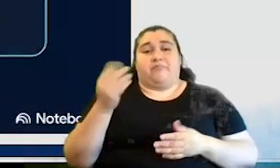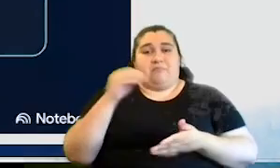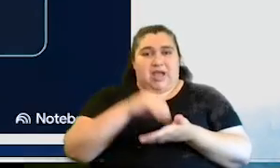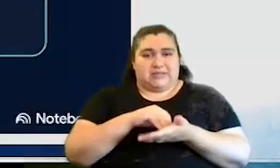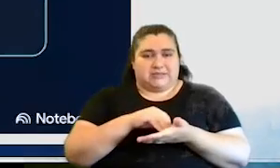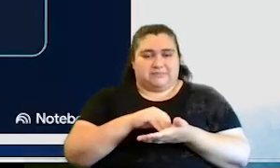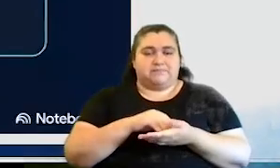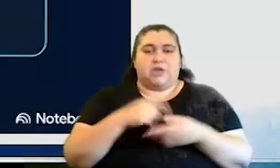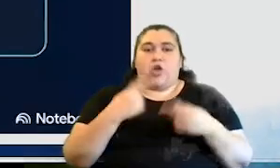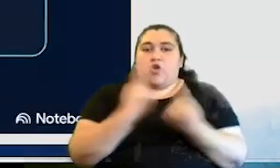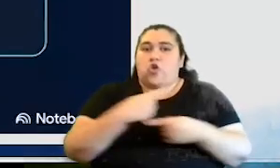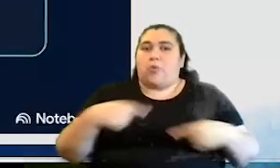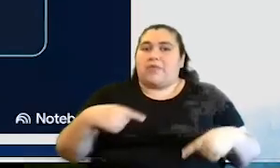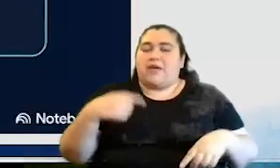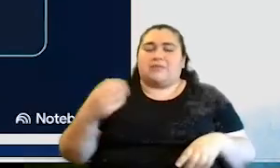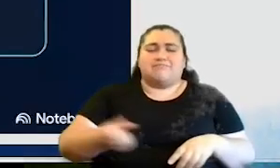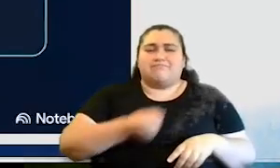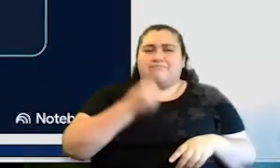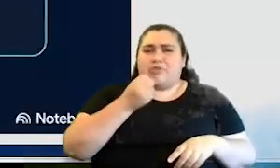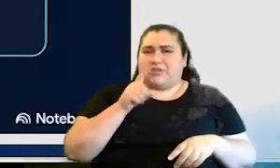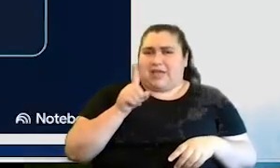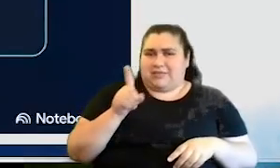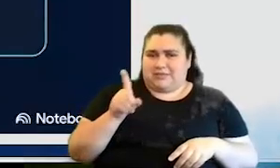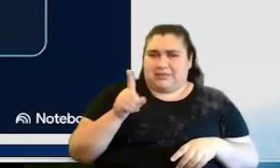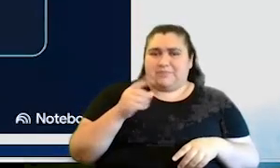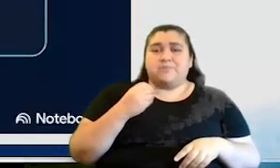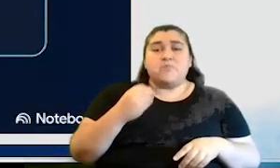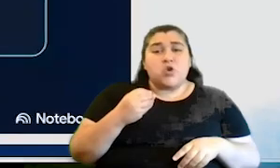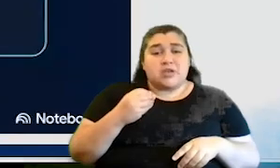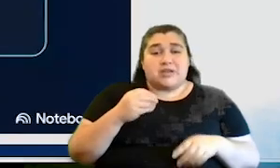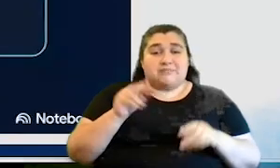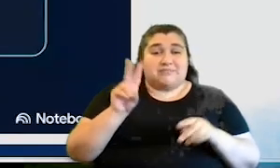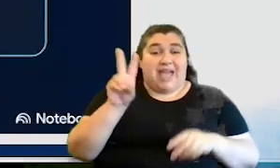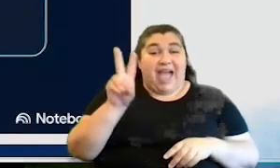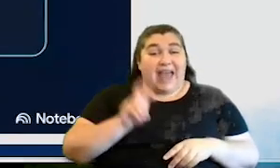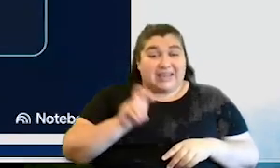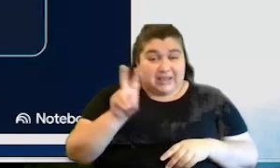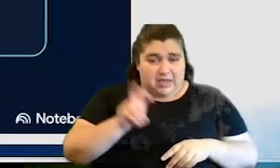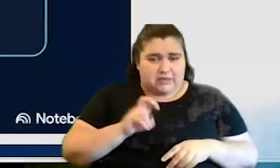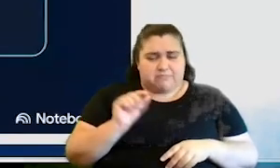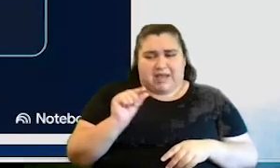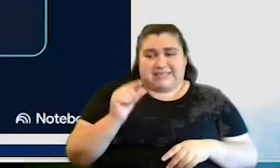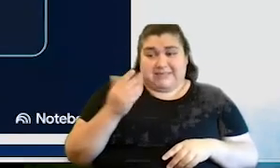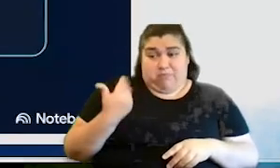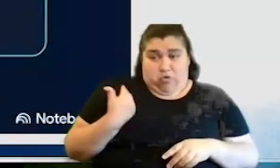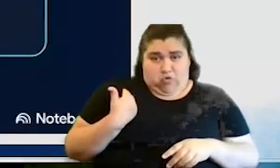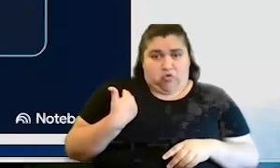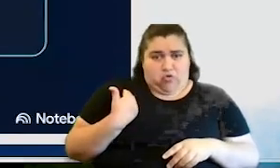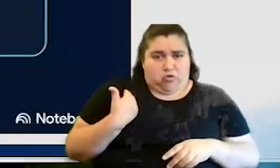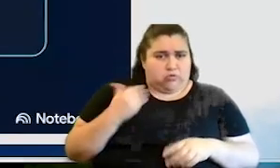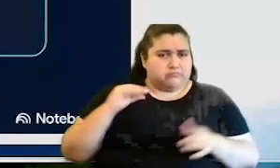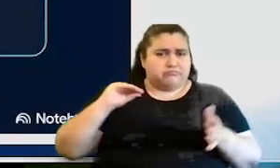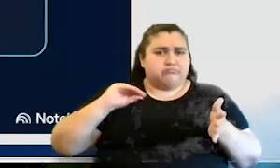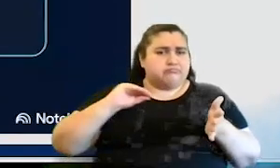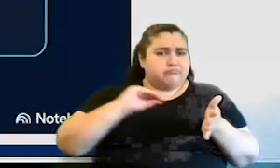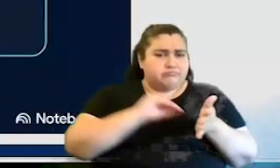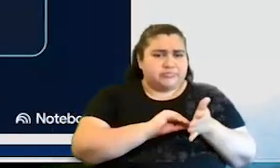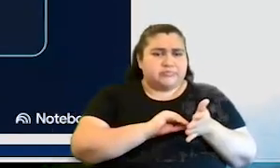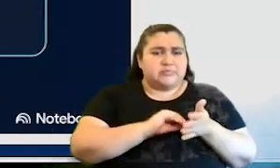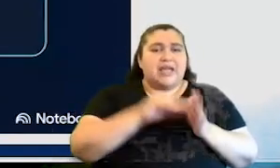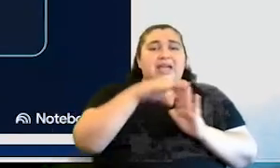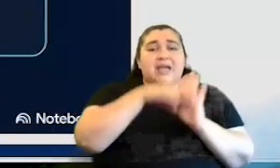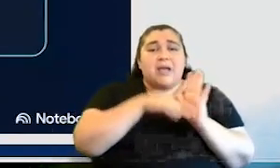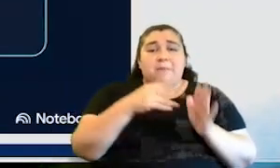una novedad importante. En materia de alquiler, hace poco se hizo una modificación